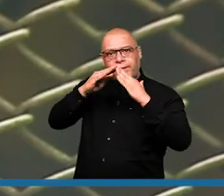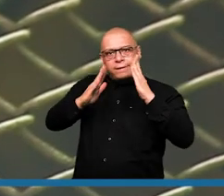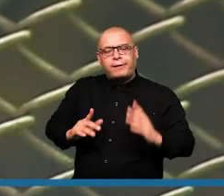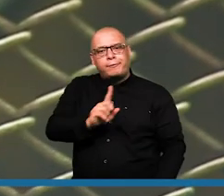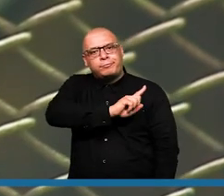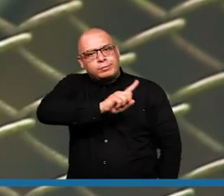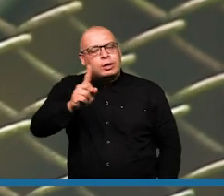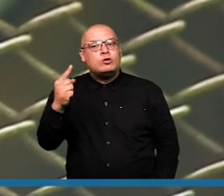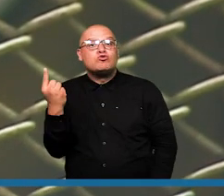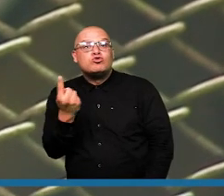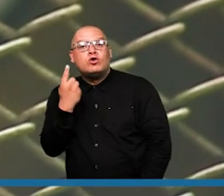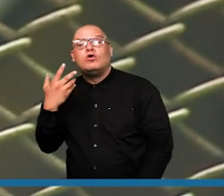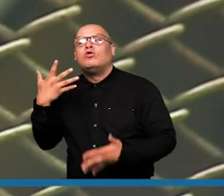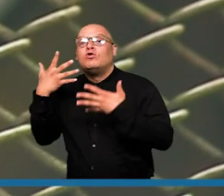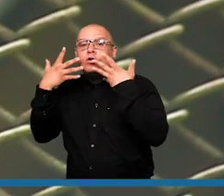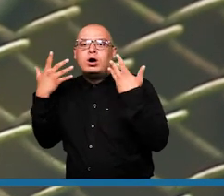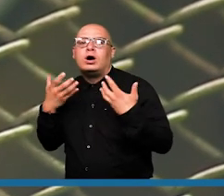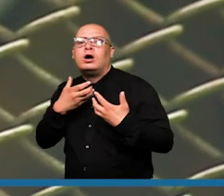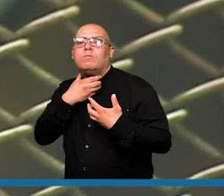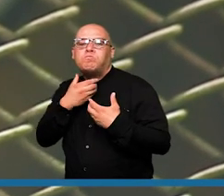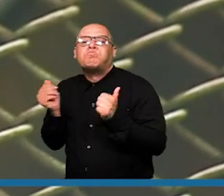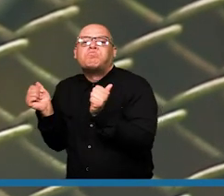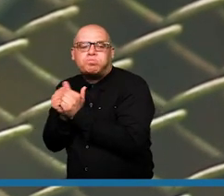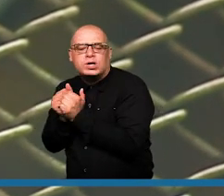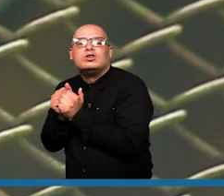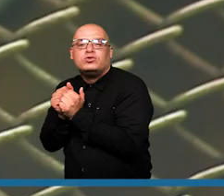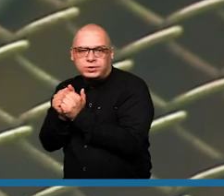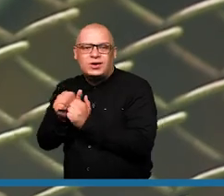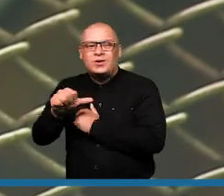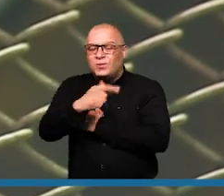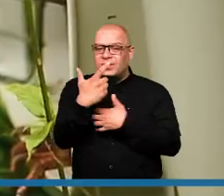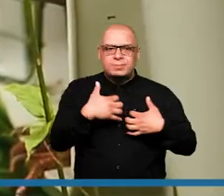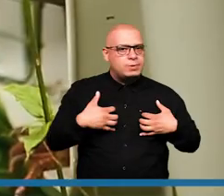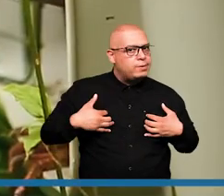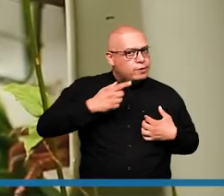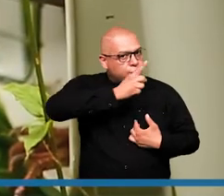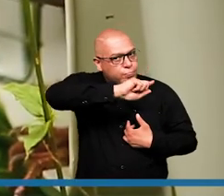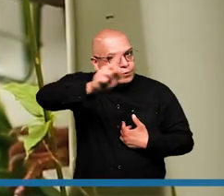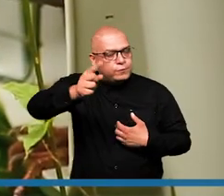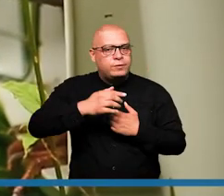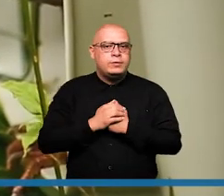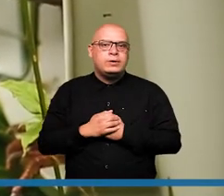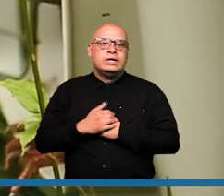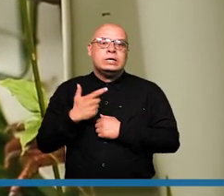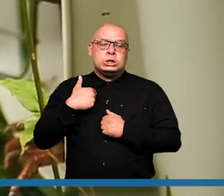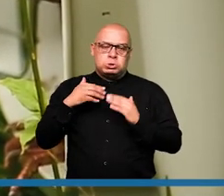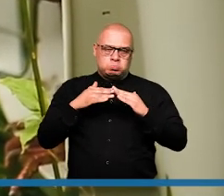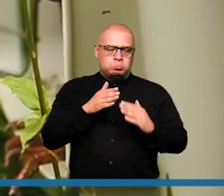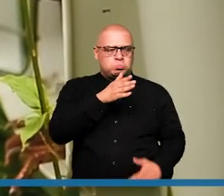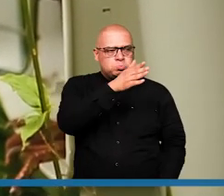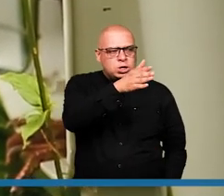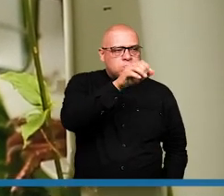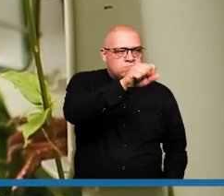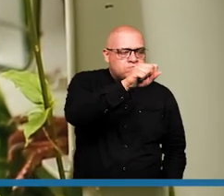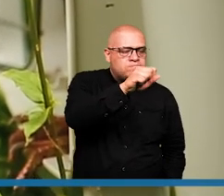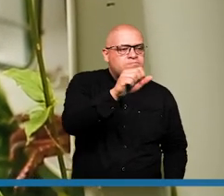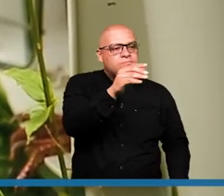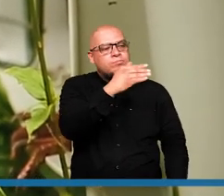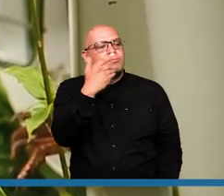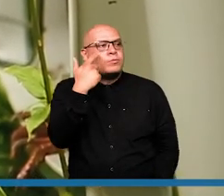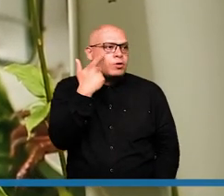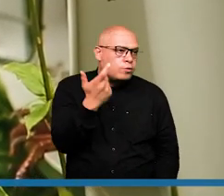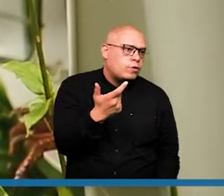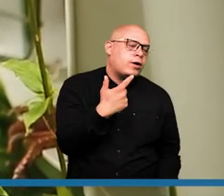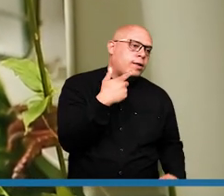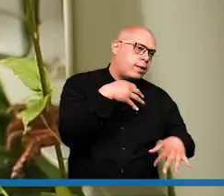de educación que se realiza en las zonas de liberación es un trabajo casi que puerta a puerta en estas zonas, en cada finca se llega